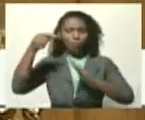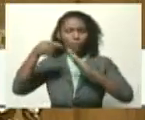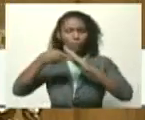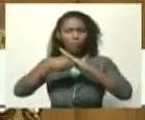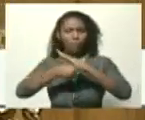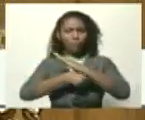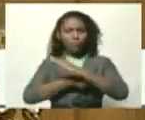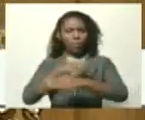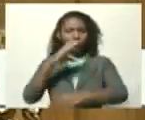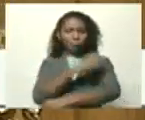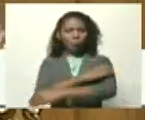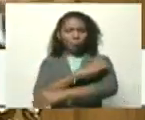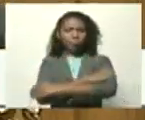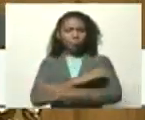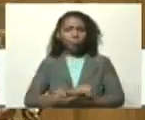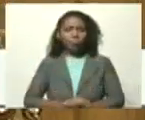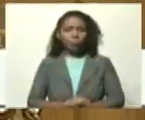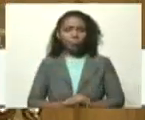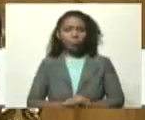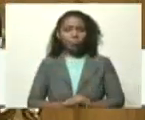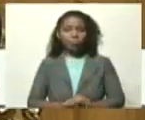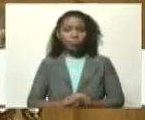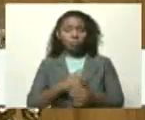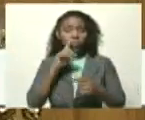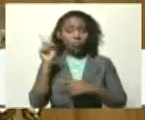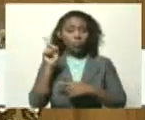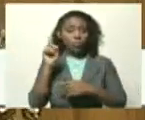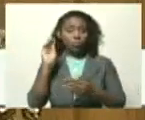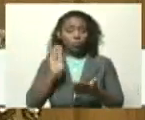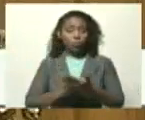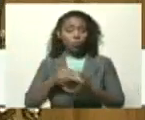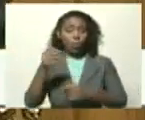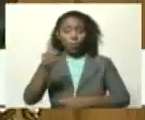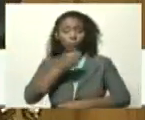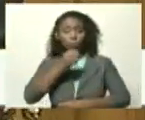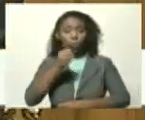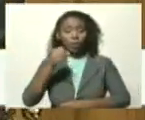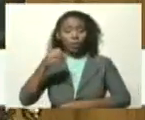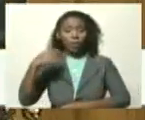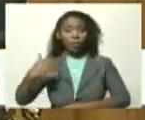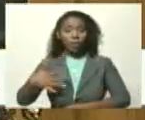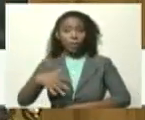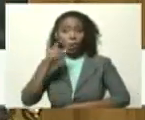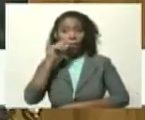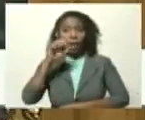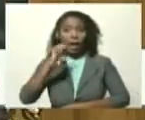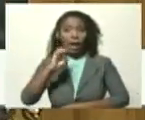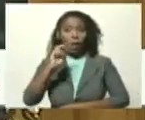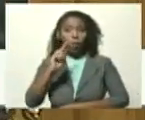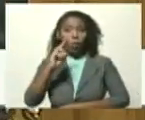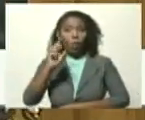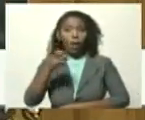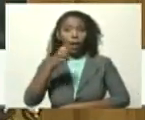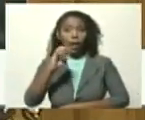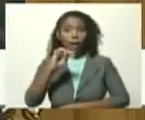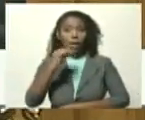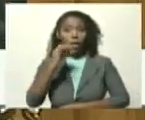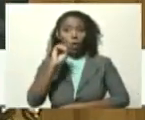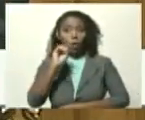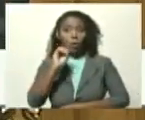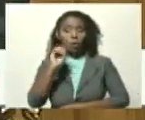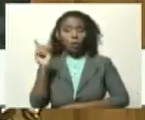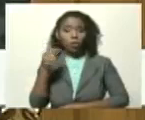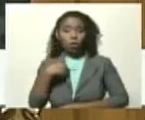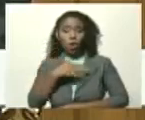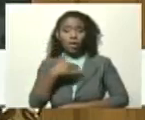profundamente opositor, que en el espectro podría ser catalogado como un periodista de derecha, llamado Eugenio Martínez, que dice, quiero